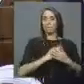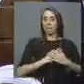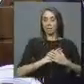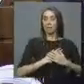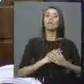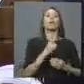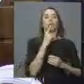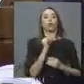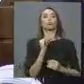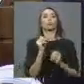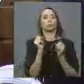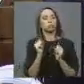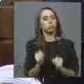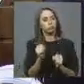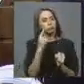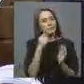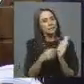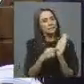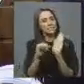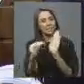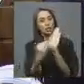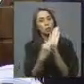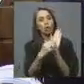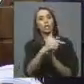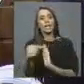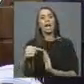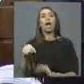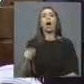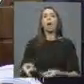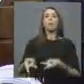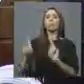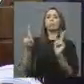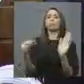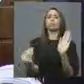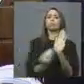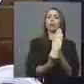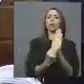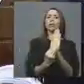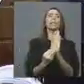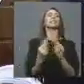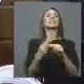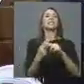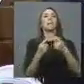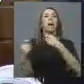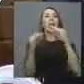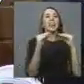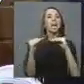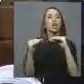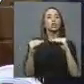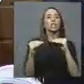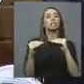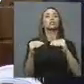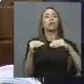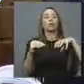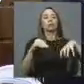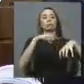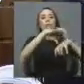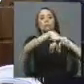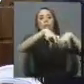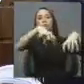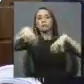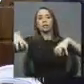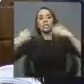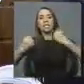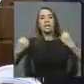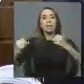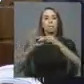reconocía sus potenciales efectos negativos que tiene pero hoy día si se pone el tema de la negociación inter-empresa lo que va a ocurrir con esto es que va a tender